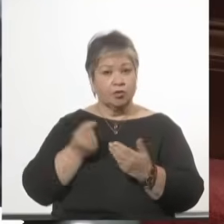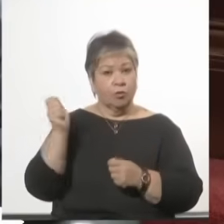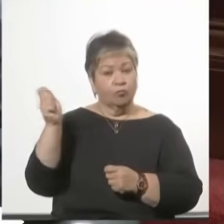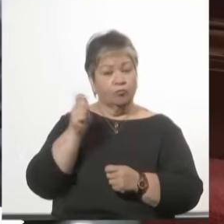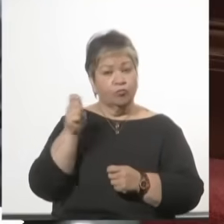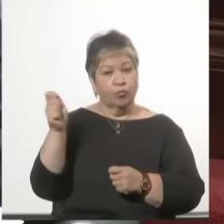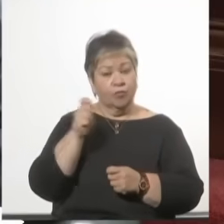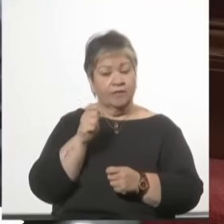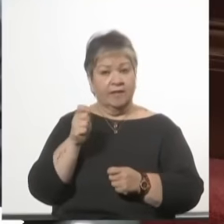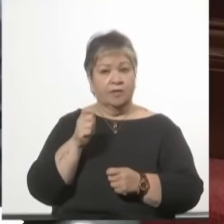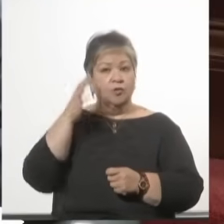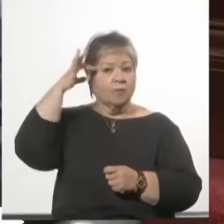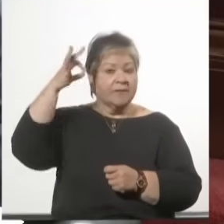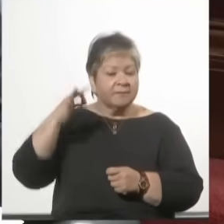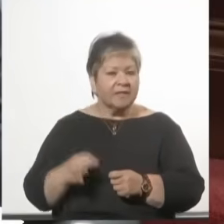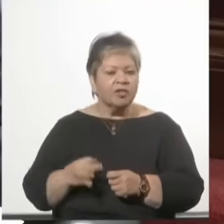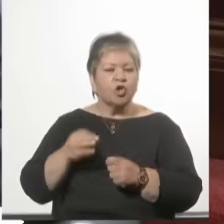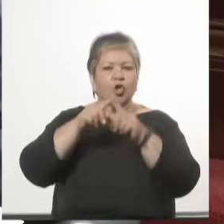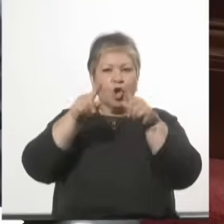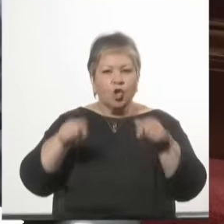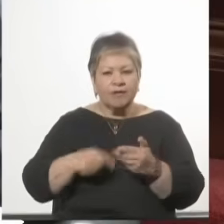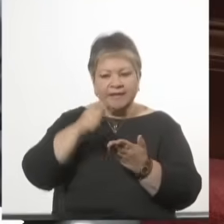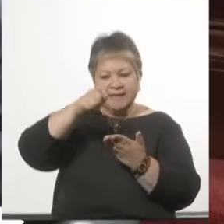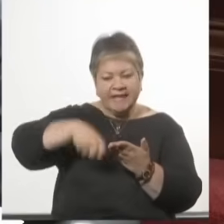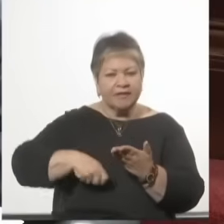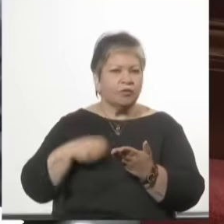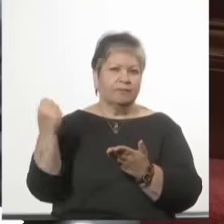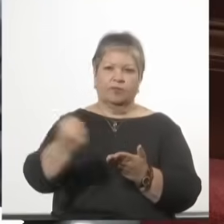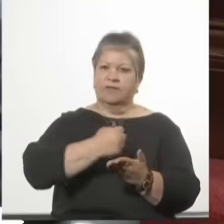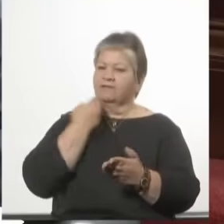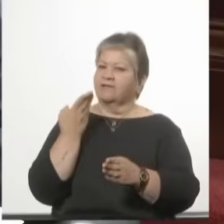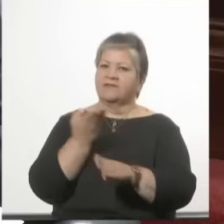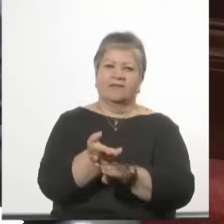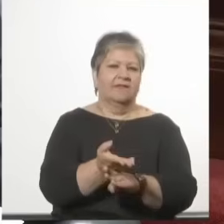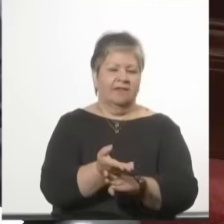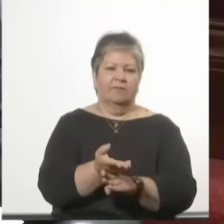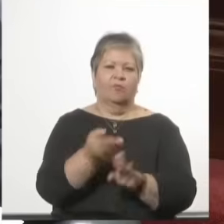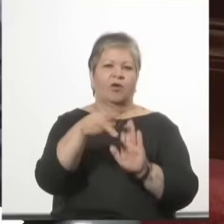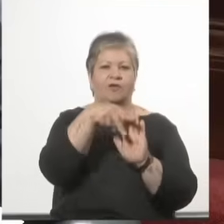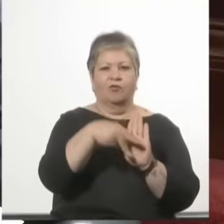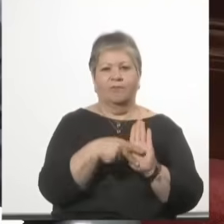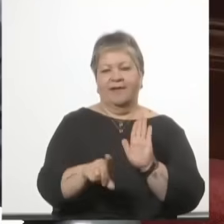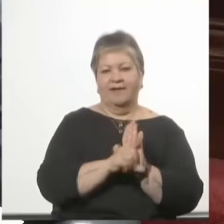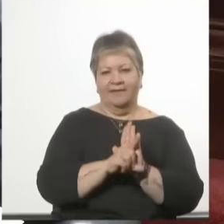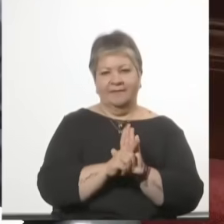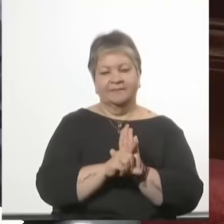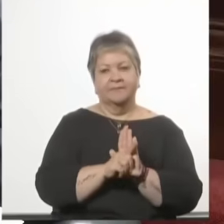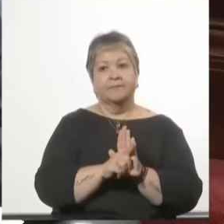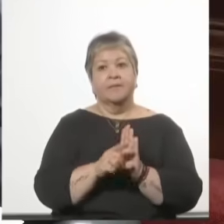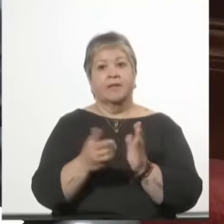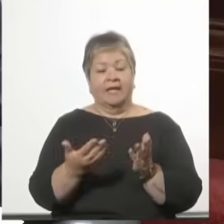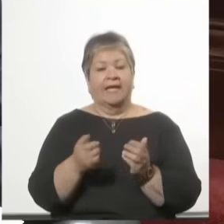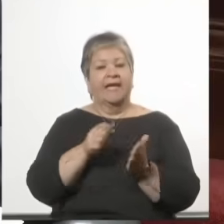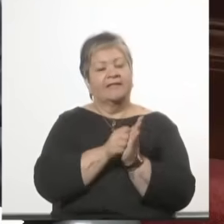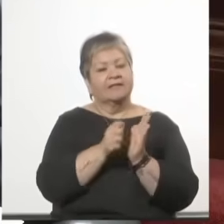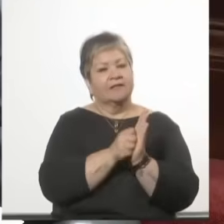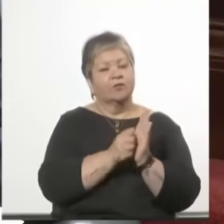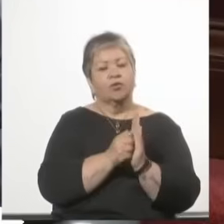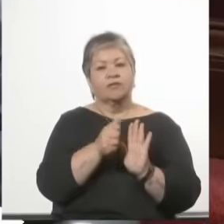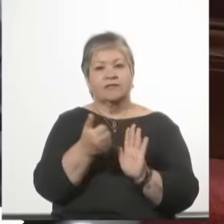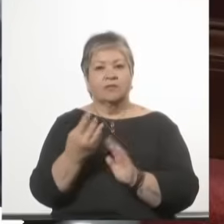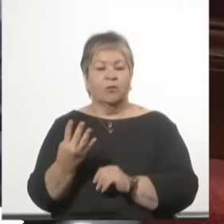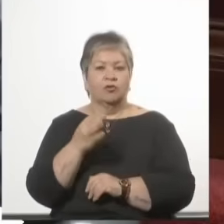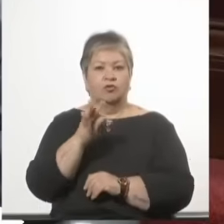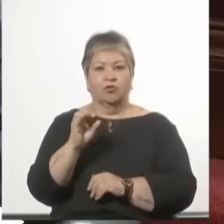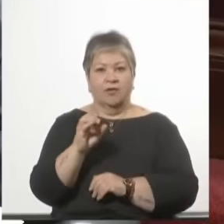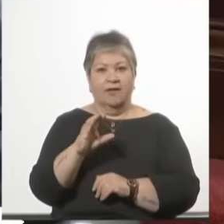de cumplimiento del contrato es un requisito esencial que es exigido imperativamente por la norma legal. En efecto, el artículo 64 del TOCAF, con